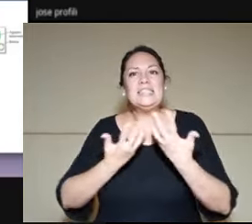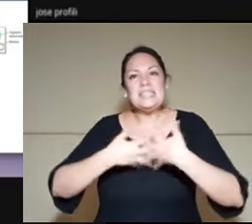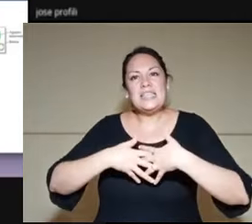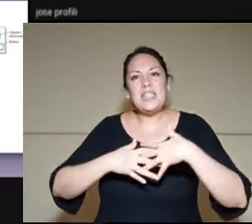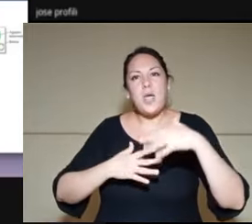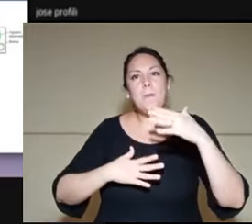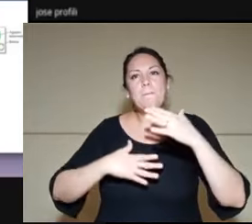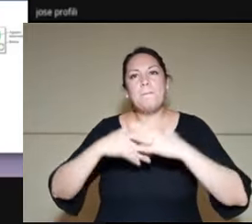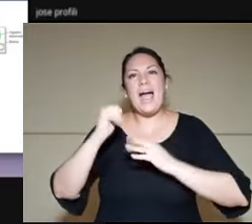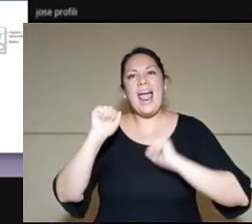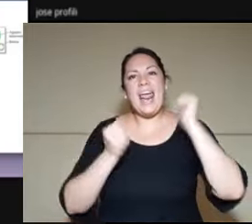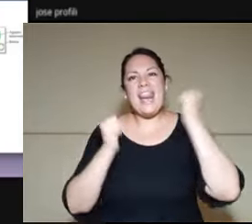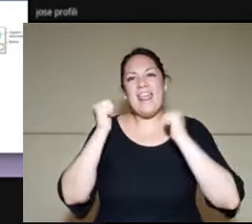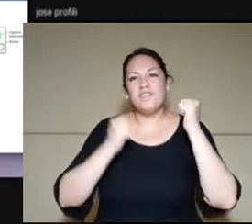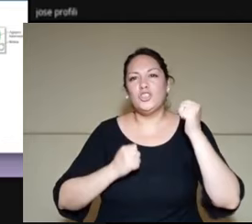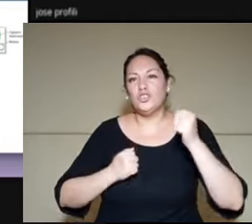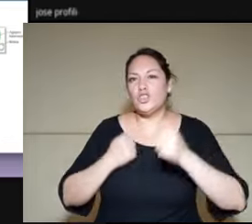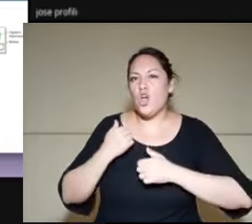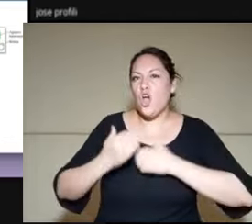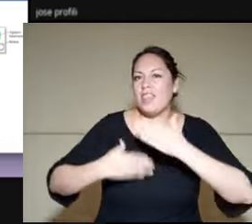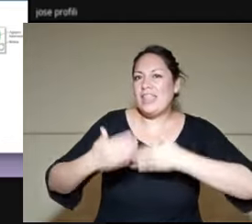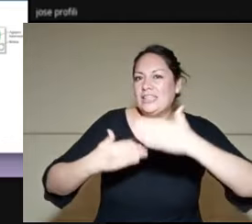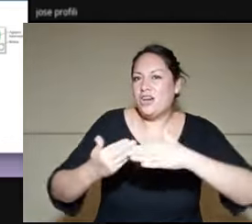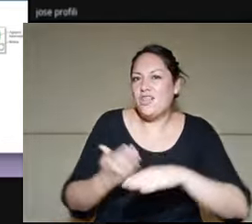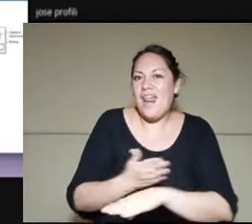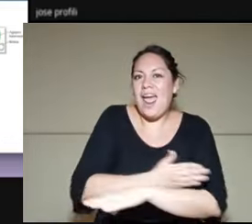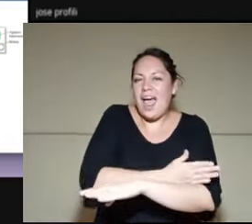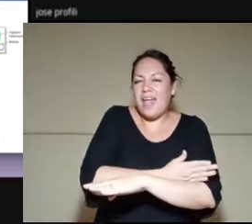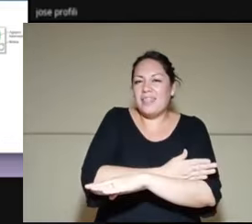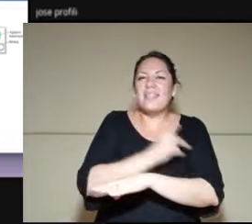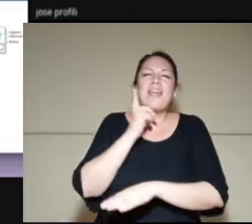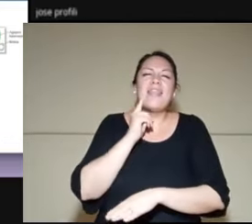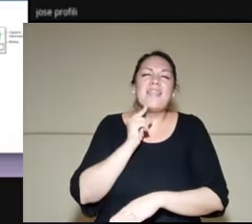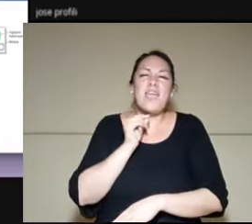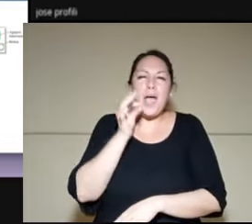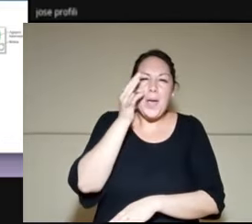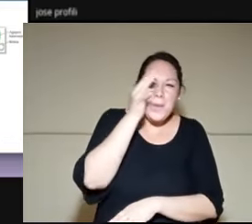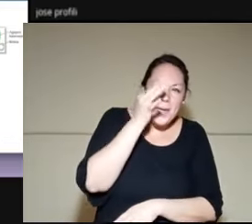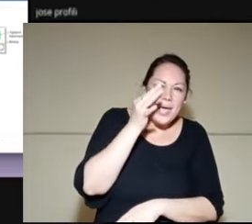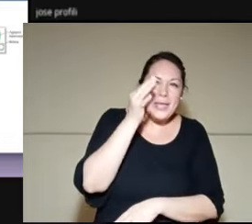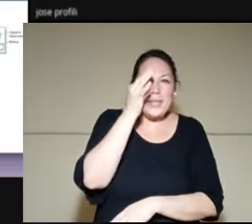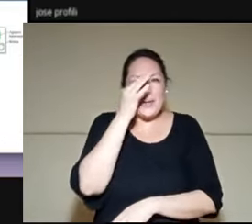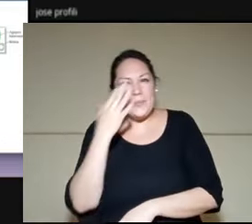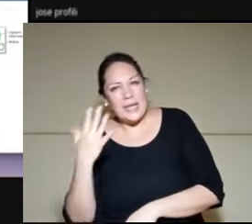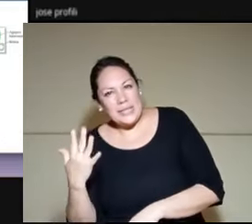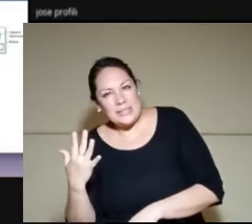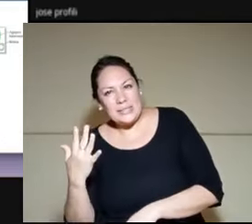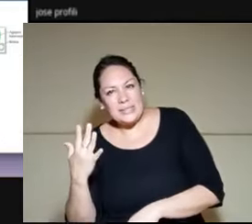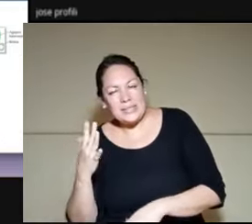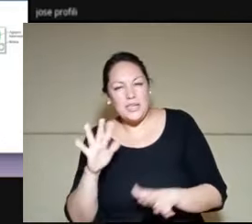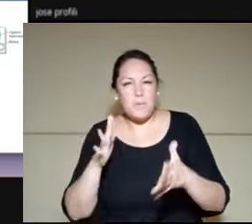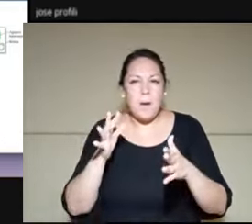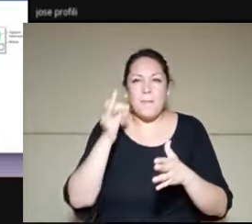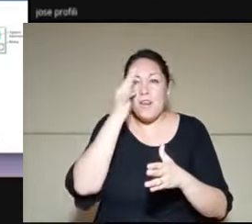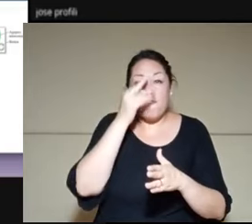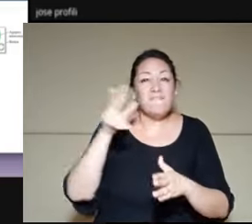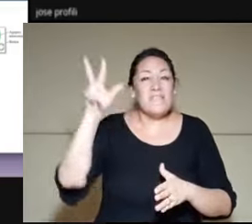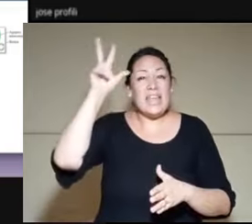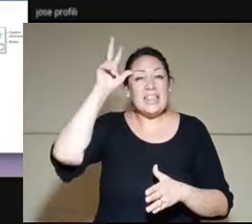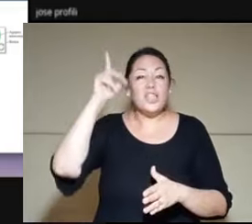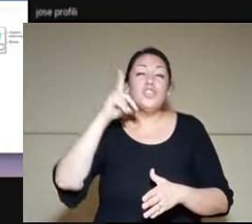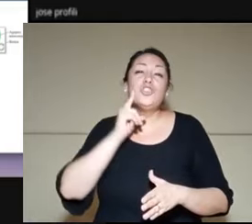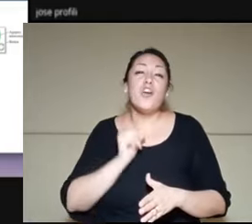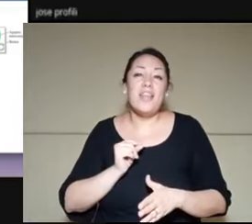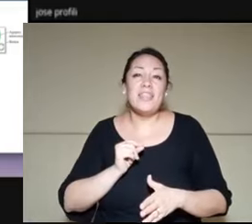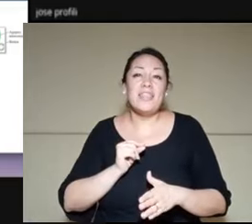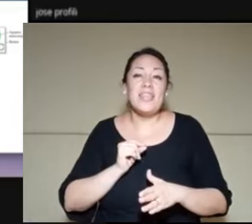mucho antes. Entonces nosotros ya a los 20, 25 días, 28